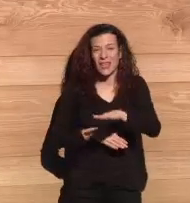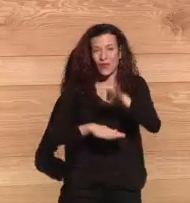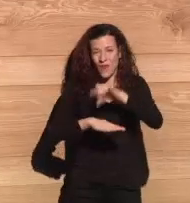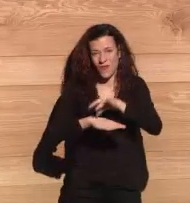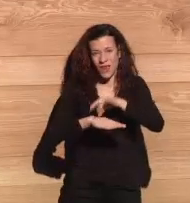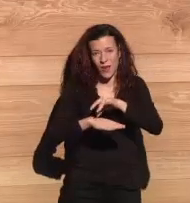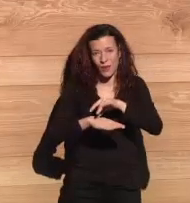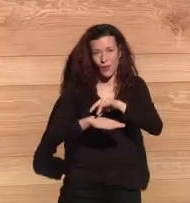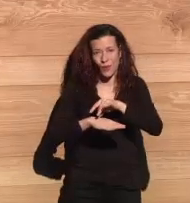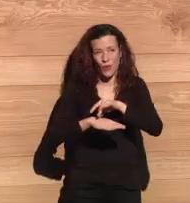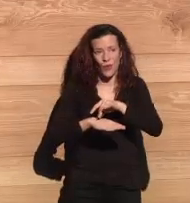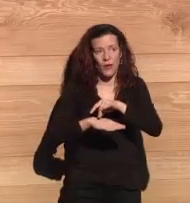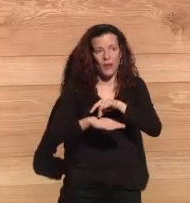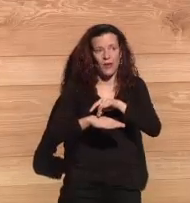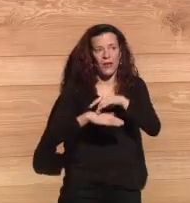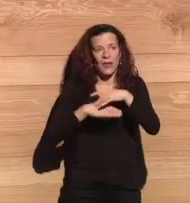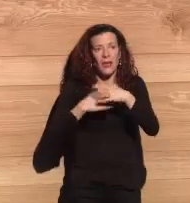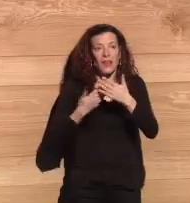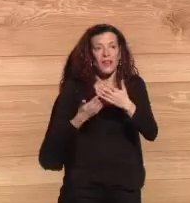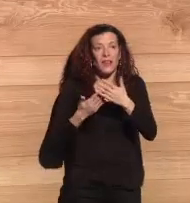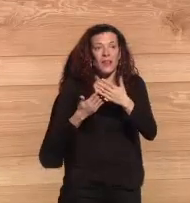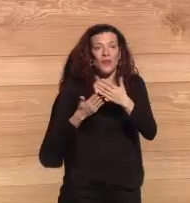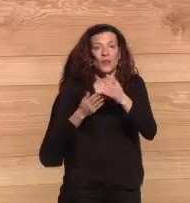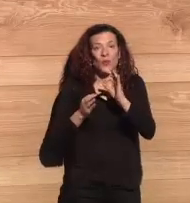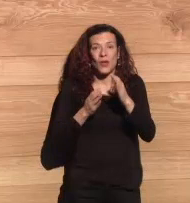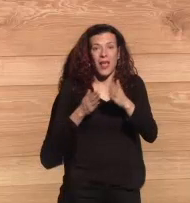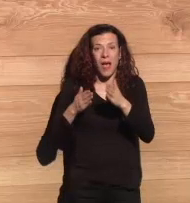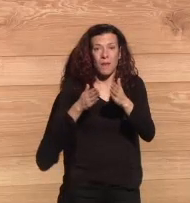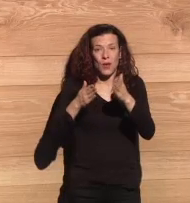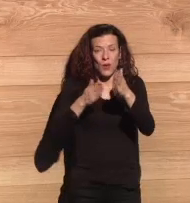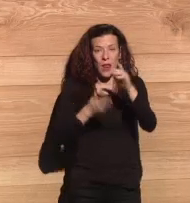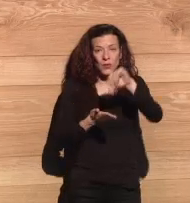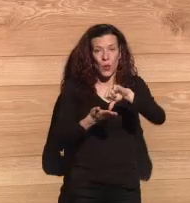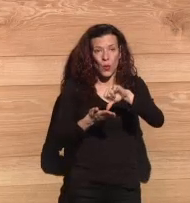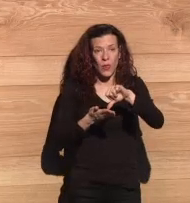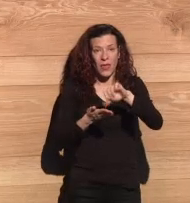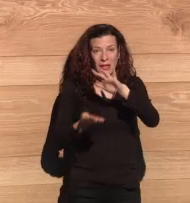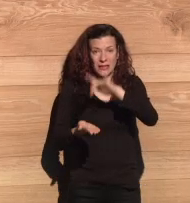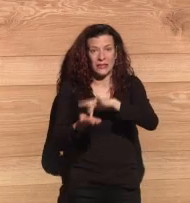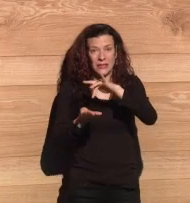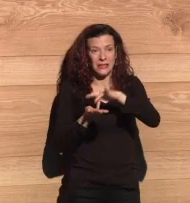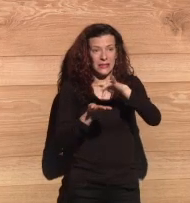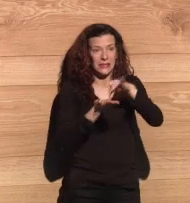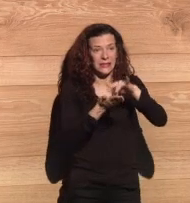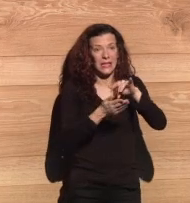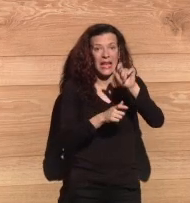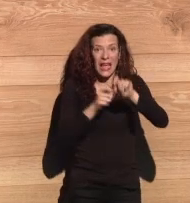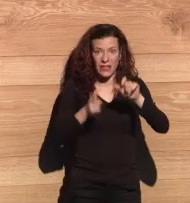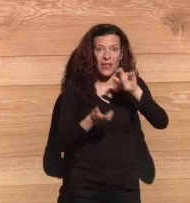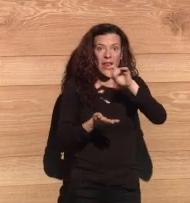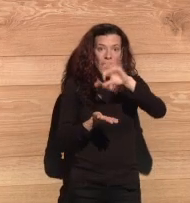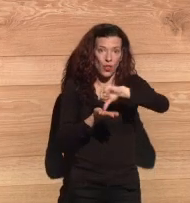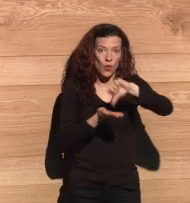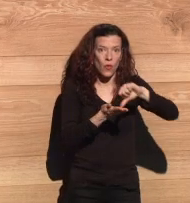los abrigos ahí que hacían en el camino, que las ciudades que iban pasando, la gente de la ciudad